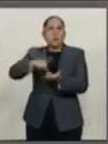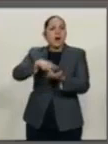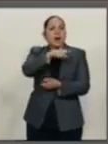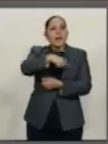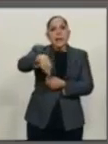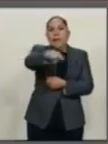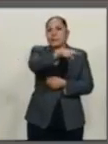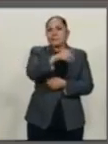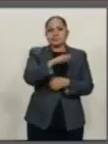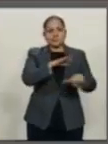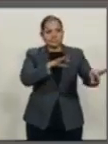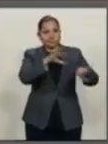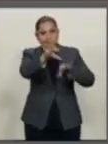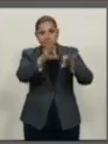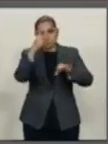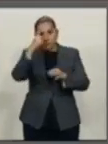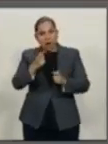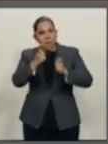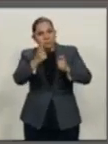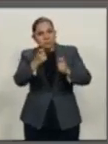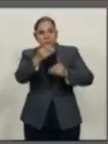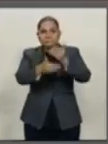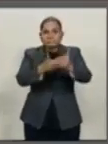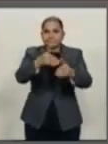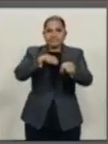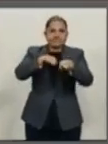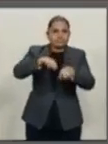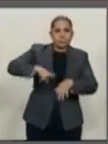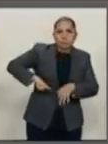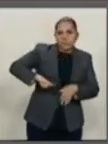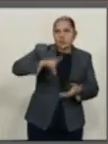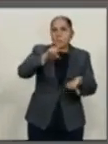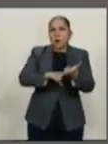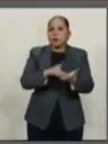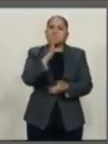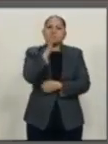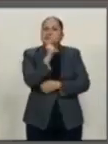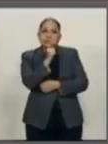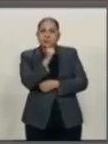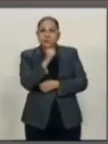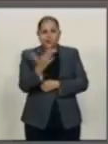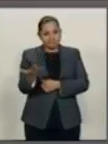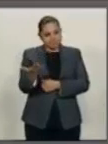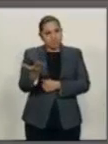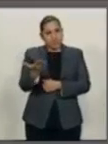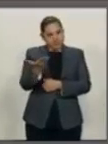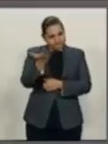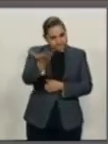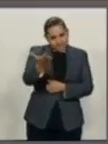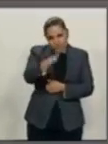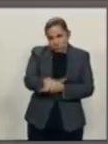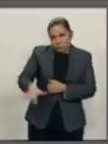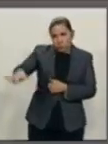su amable atención y su apoyo para transitar a favor de la promoción y defensa de los derechos humanos a